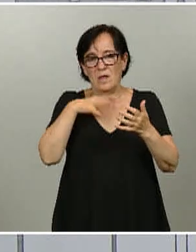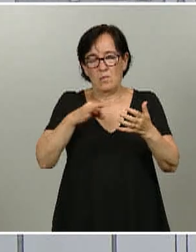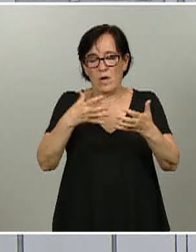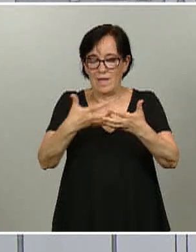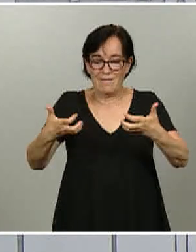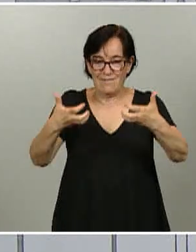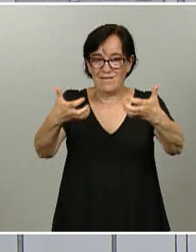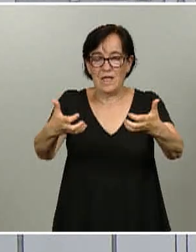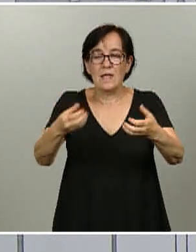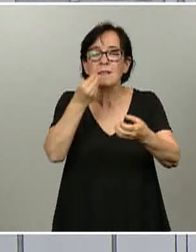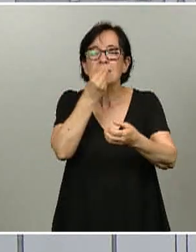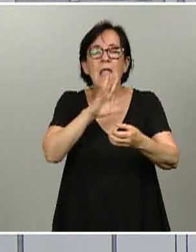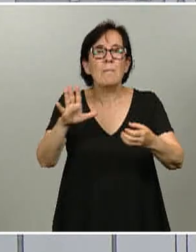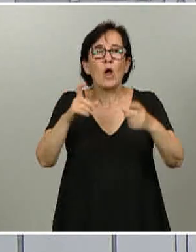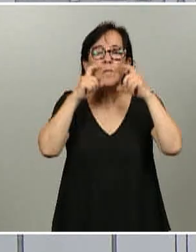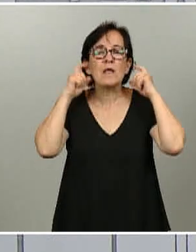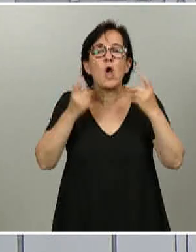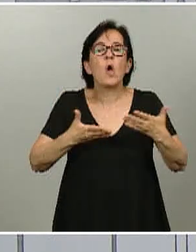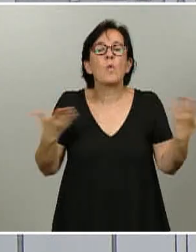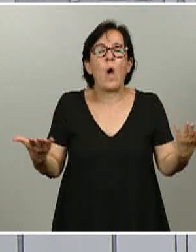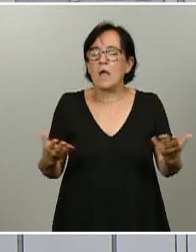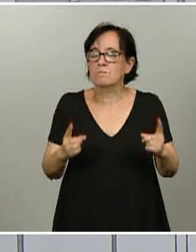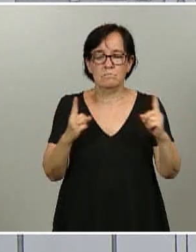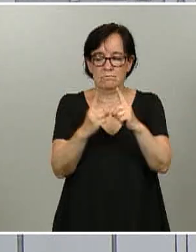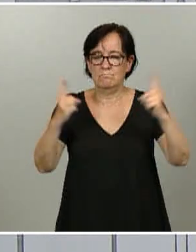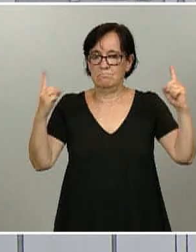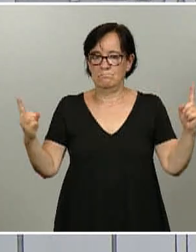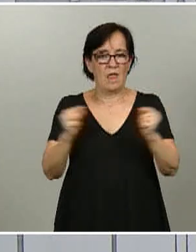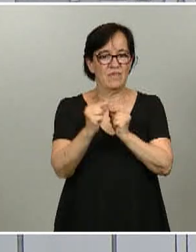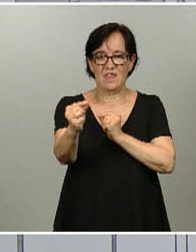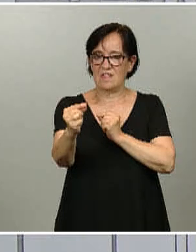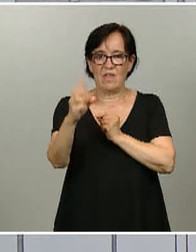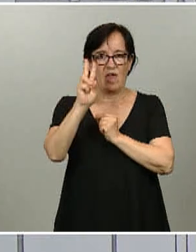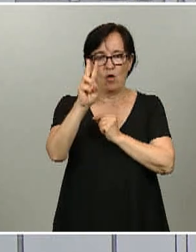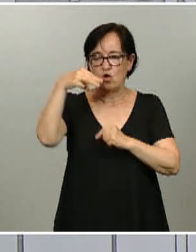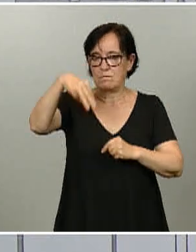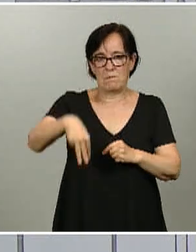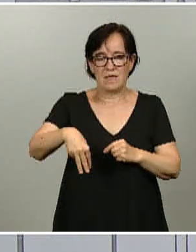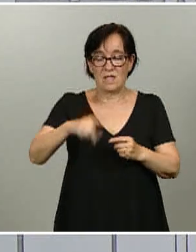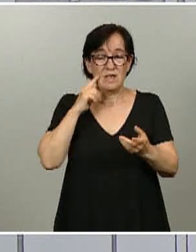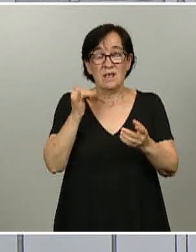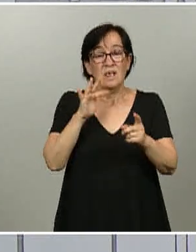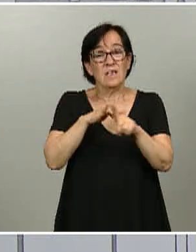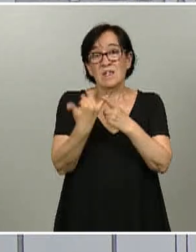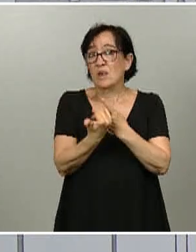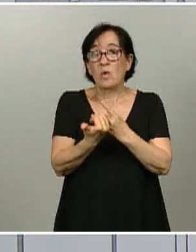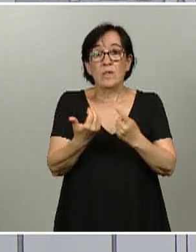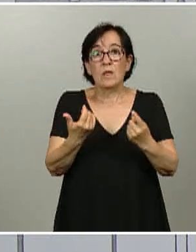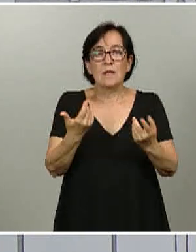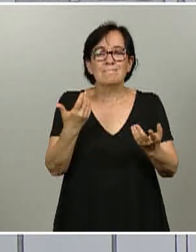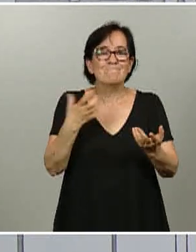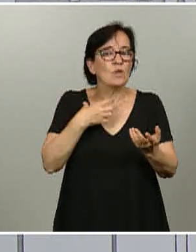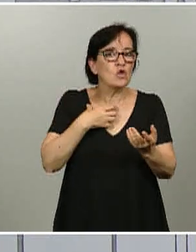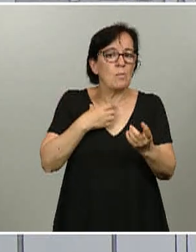mascarilla son 2 metros de distancia. Dicho esto, hay situaciones en las que no se pueden mantener esas medidas de